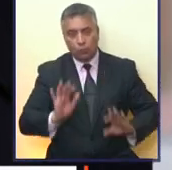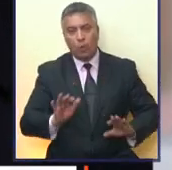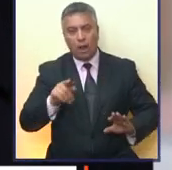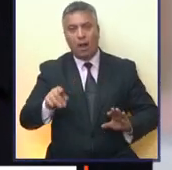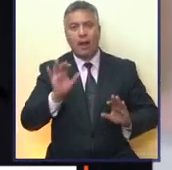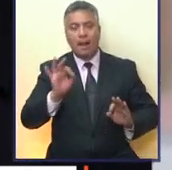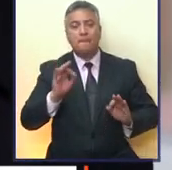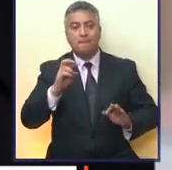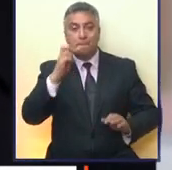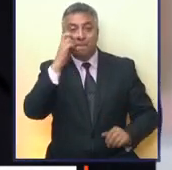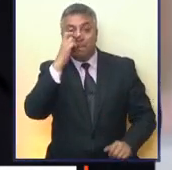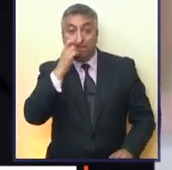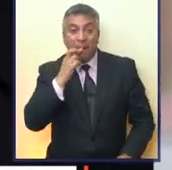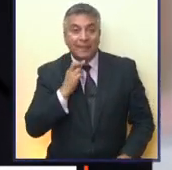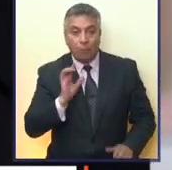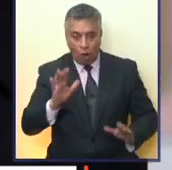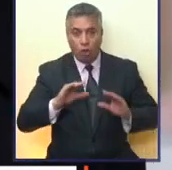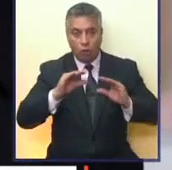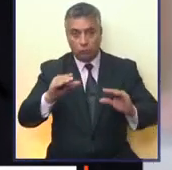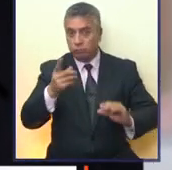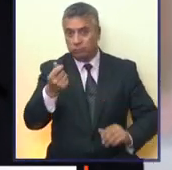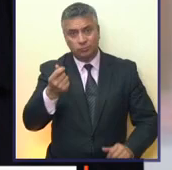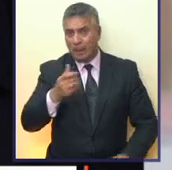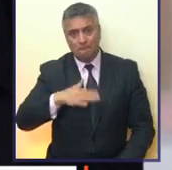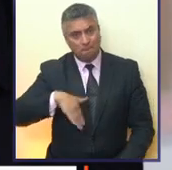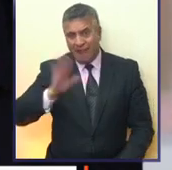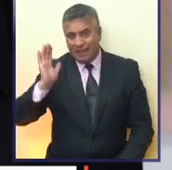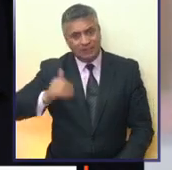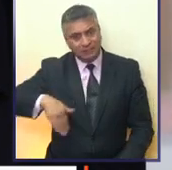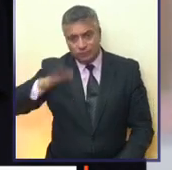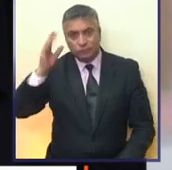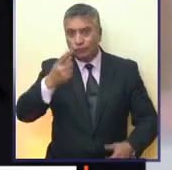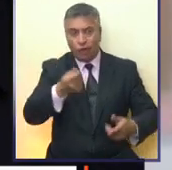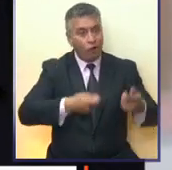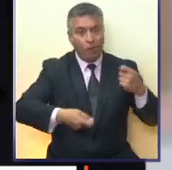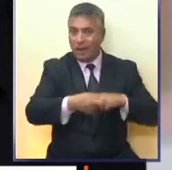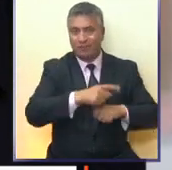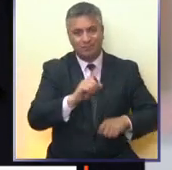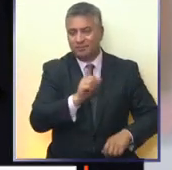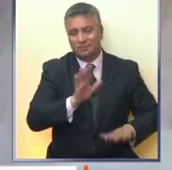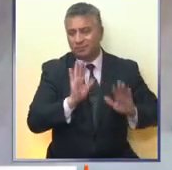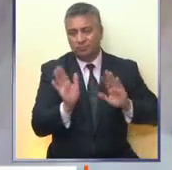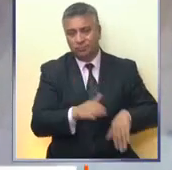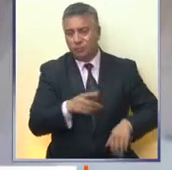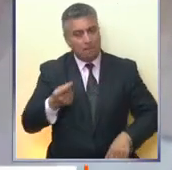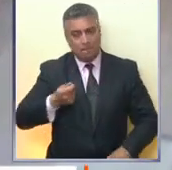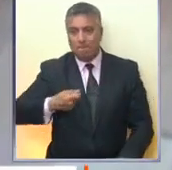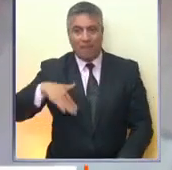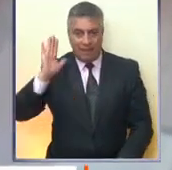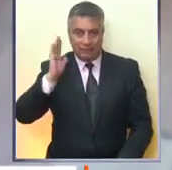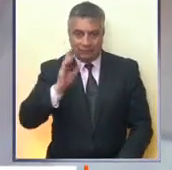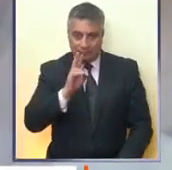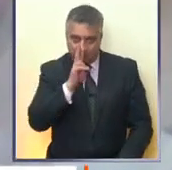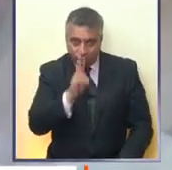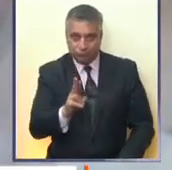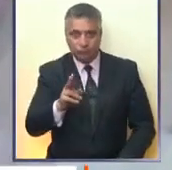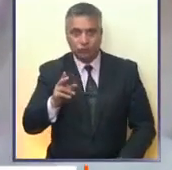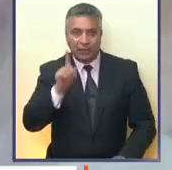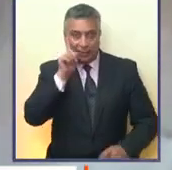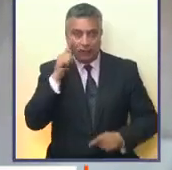un precio que quizás tiene un valor mucho más grande que el valor comercial que pueda tener un objeto.